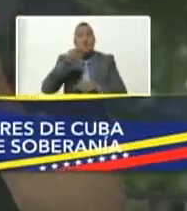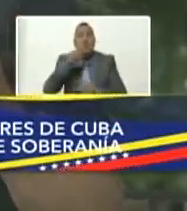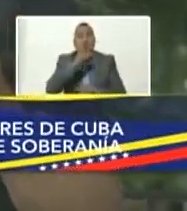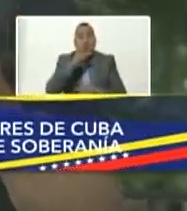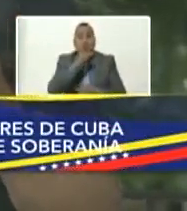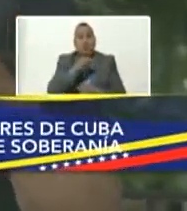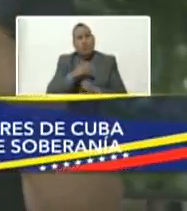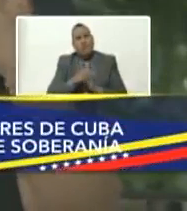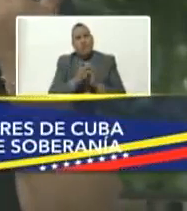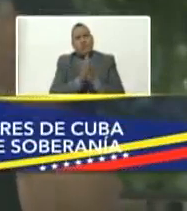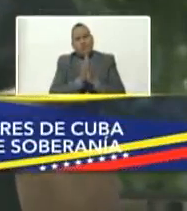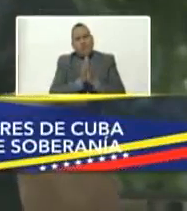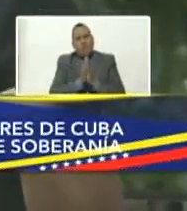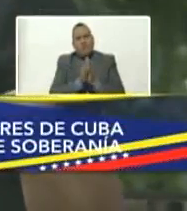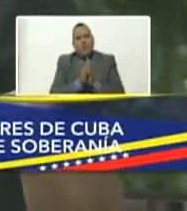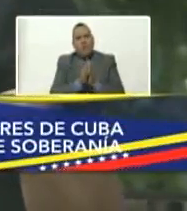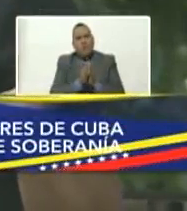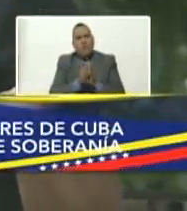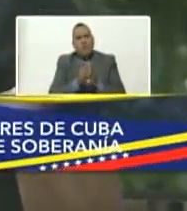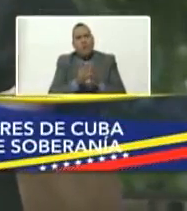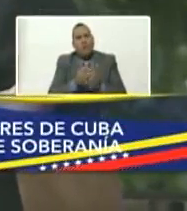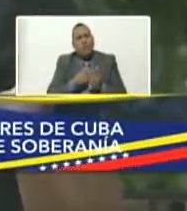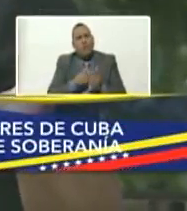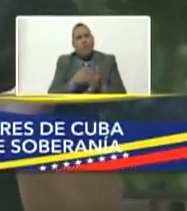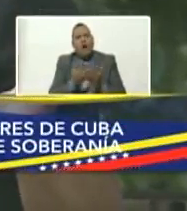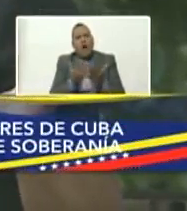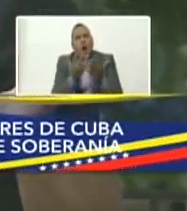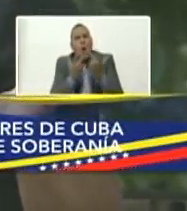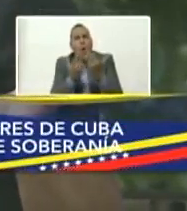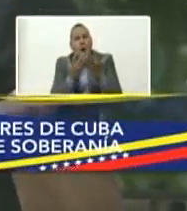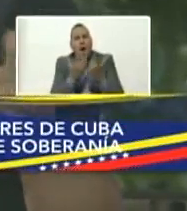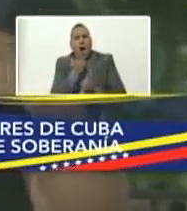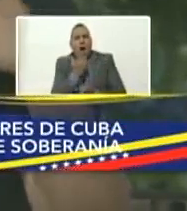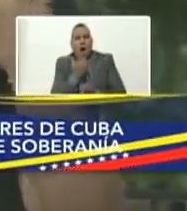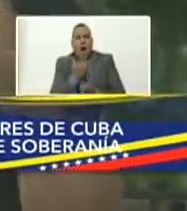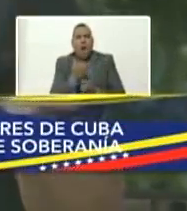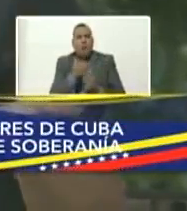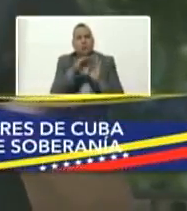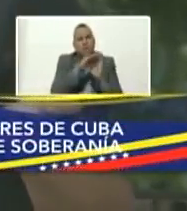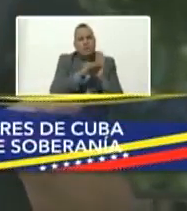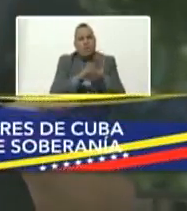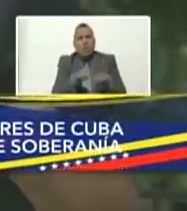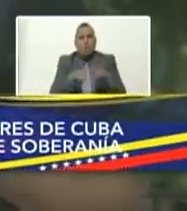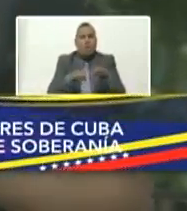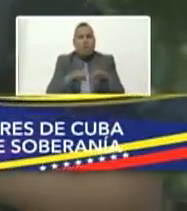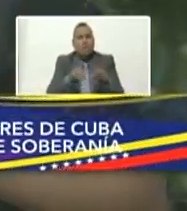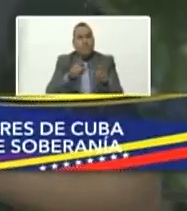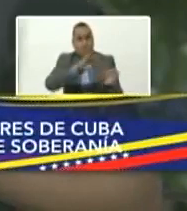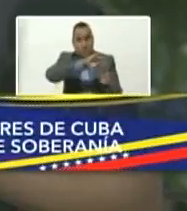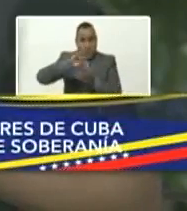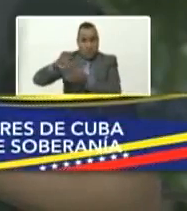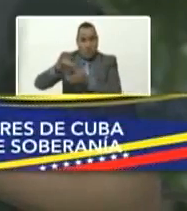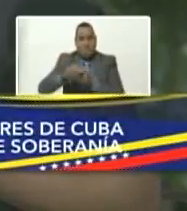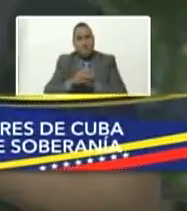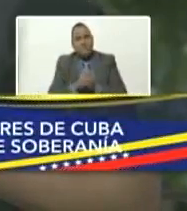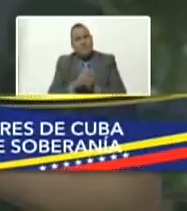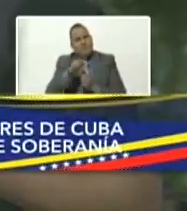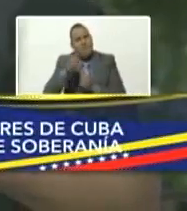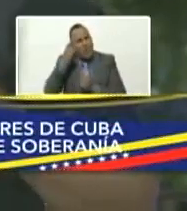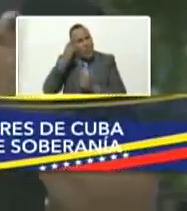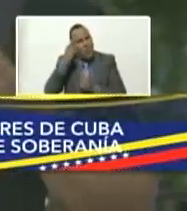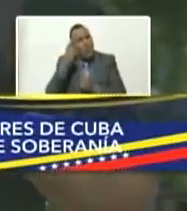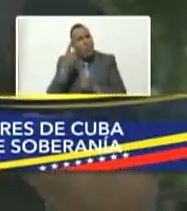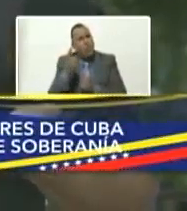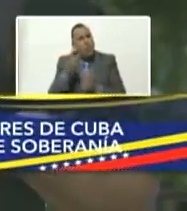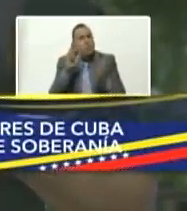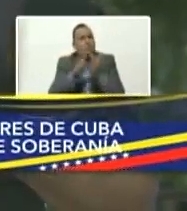nos gustaría saber si nos pudiera adelantar parte de ese protocolo y también en otro orden de ideas, nos gustaría